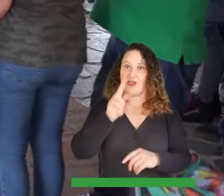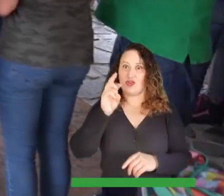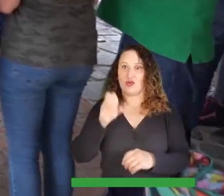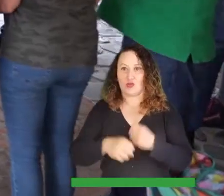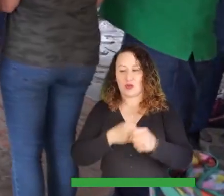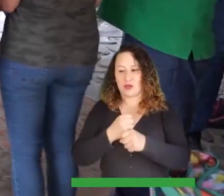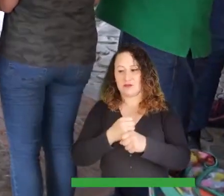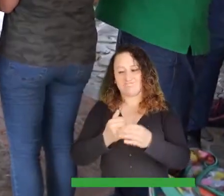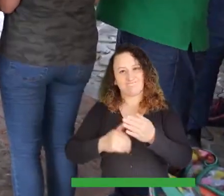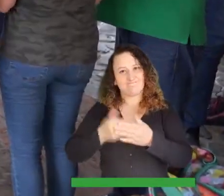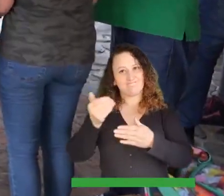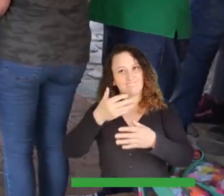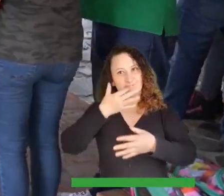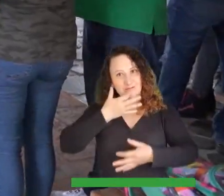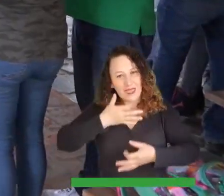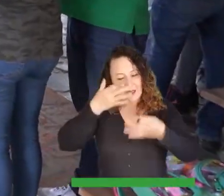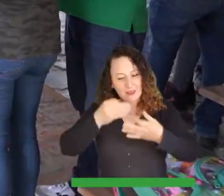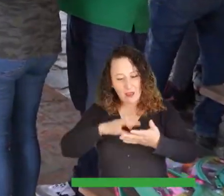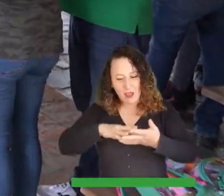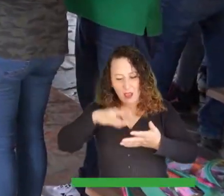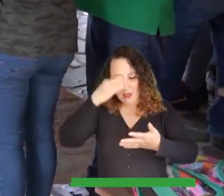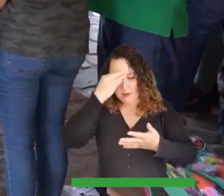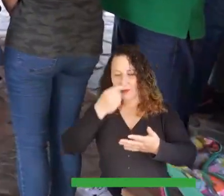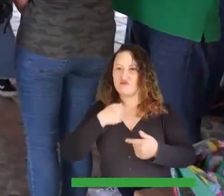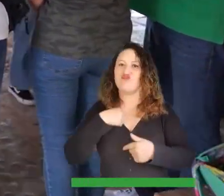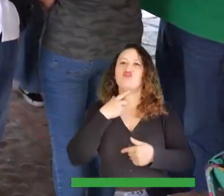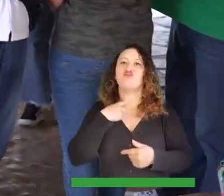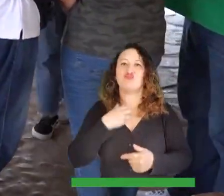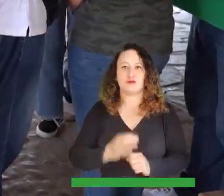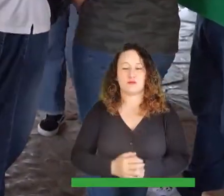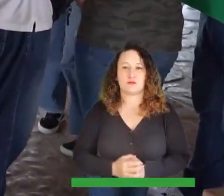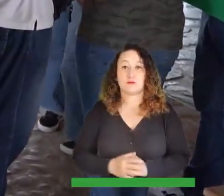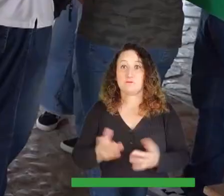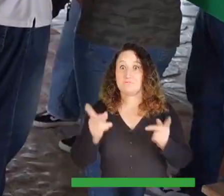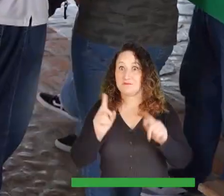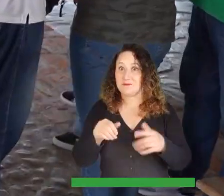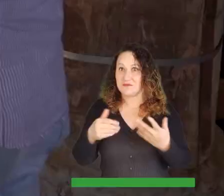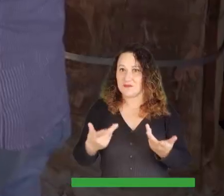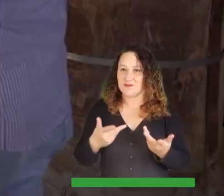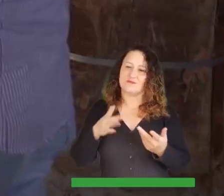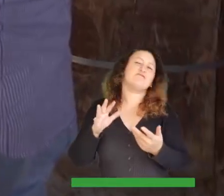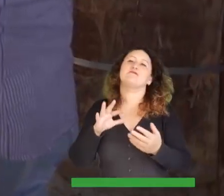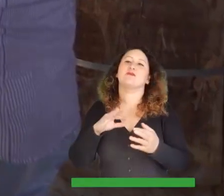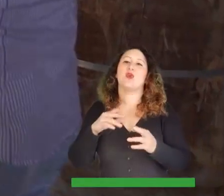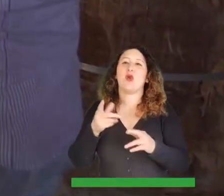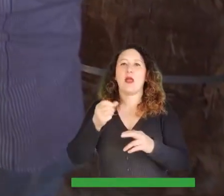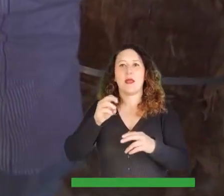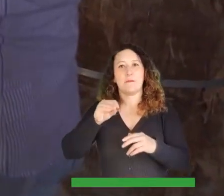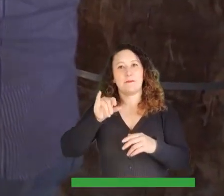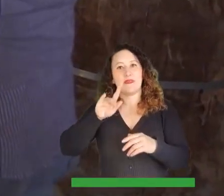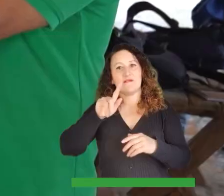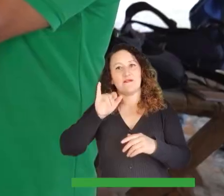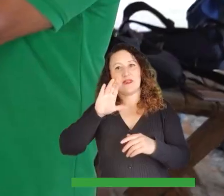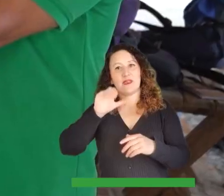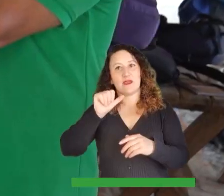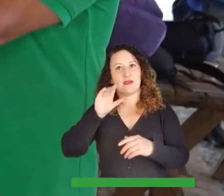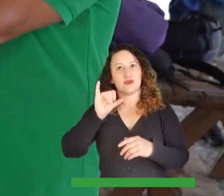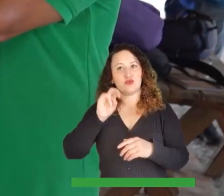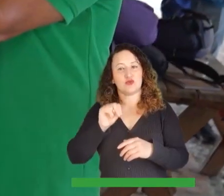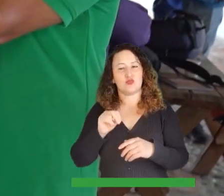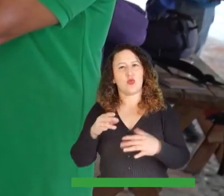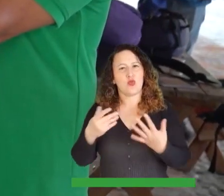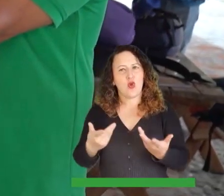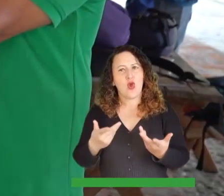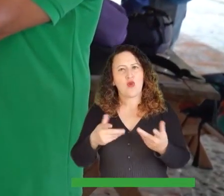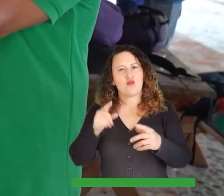empiezas de verdad a aprender lo que a ti te gusta. También tenemos todo el tema de gamificación. Es lograr cómo tú, a